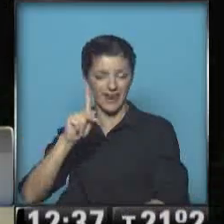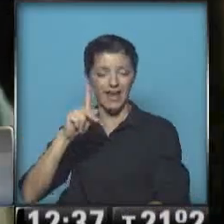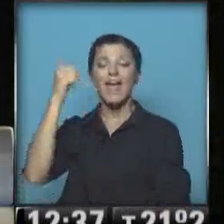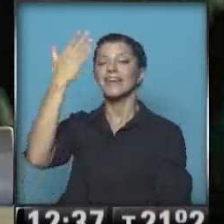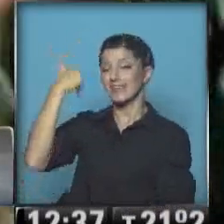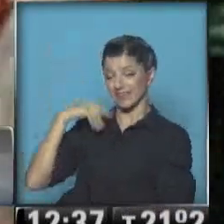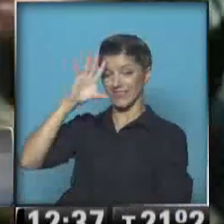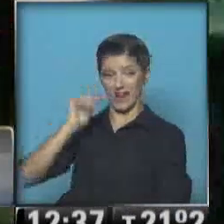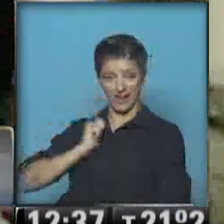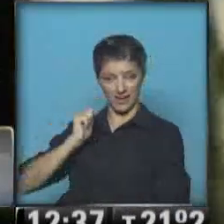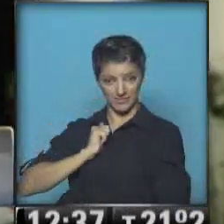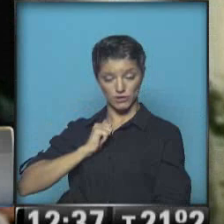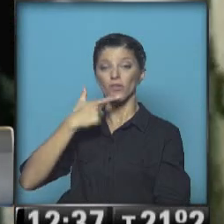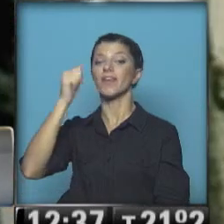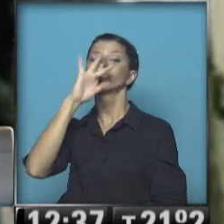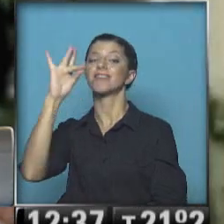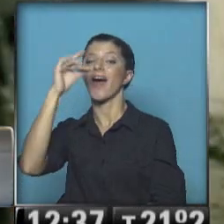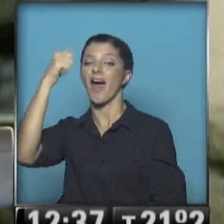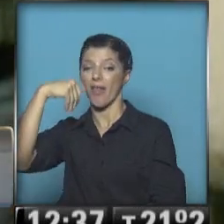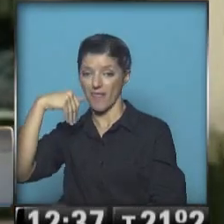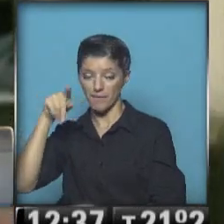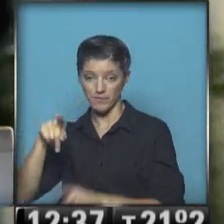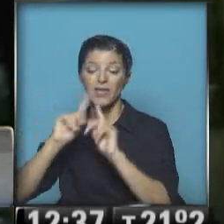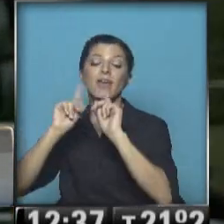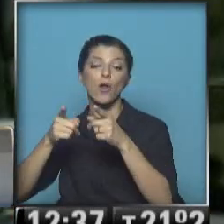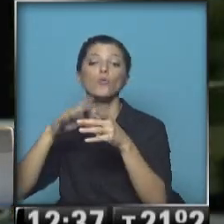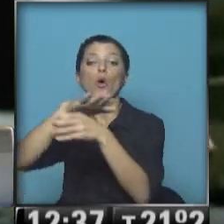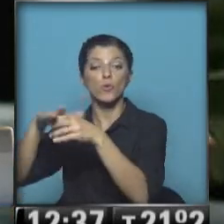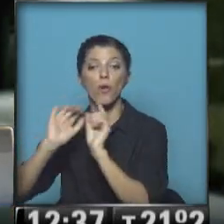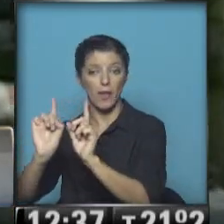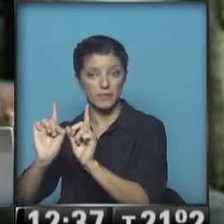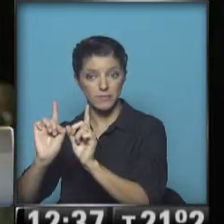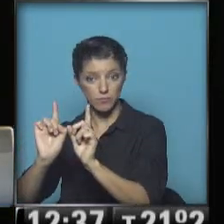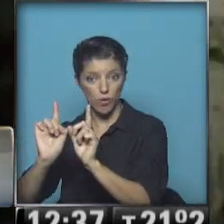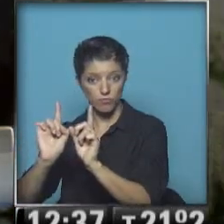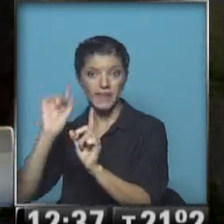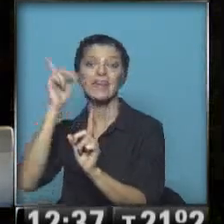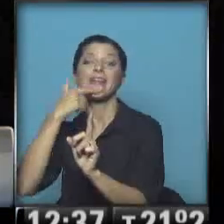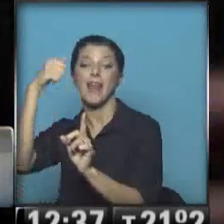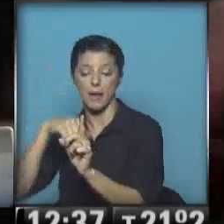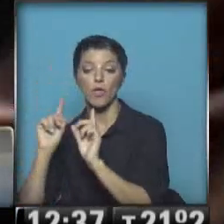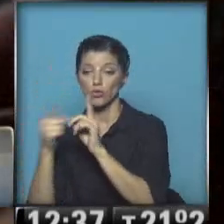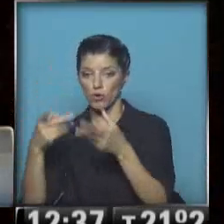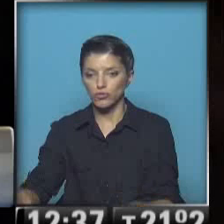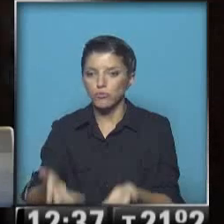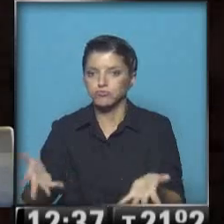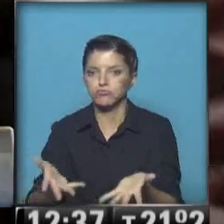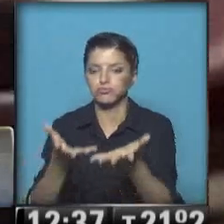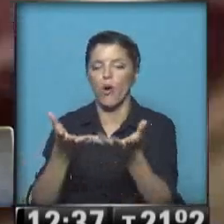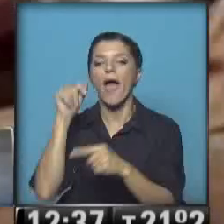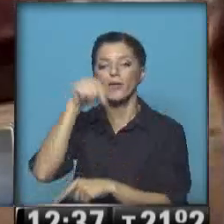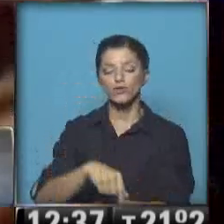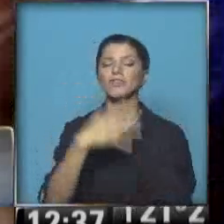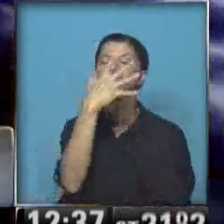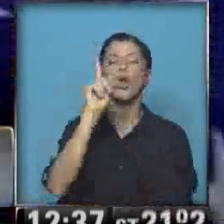Sadam mayoritariamente sunitas así como grupos tribales de la misma rama del islam lo que les costó a Los Invasores casi